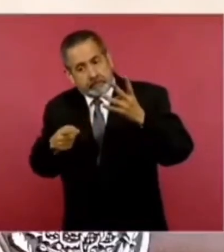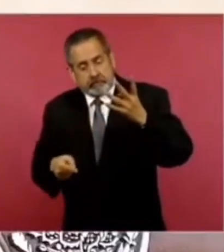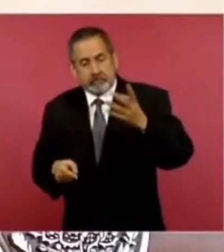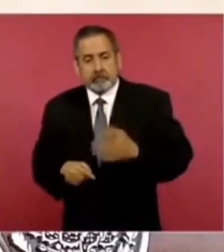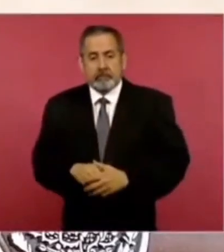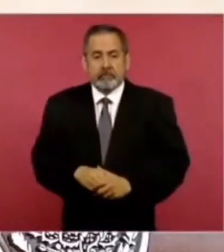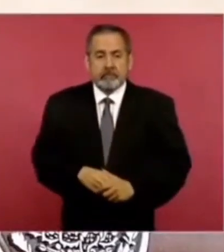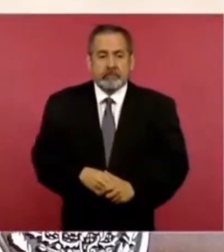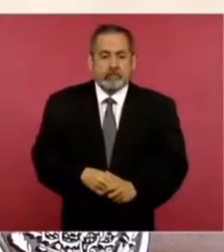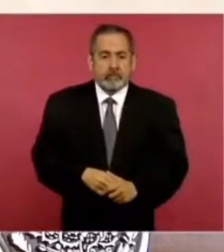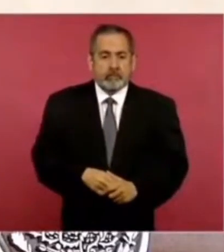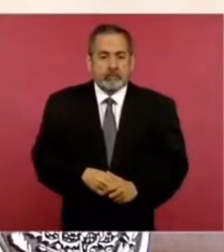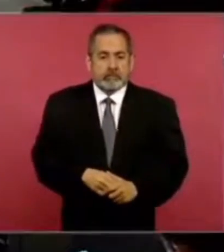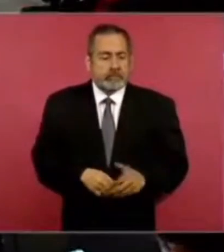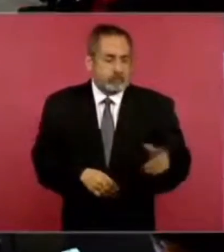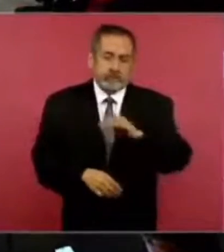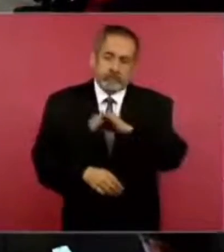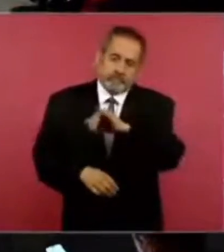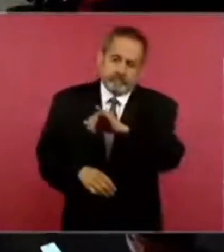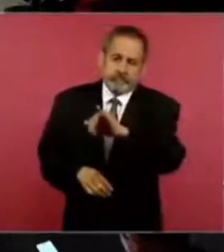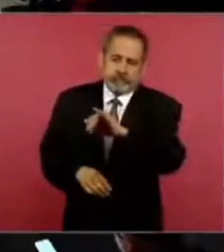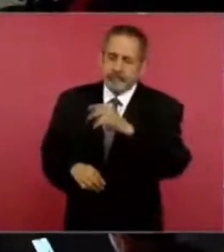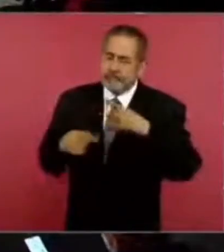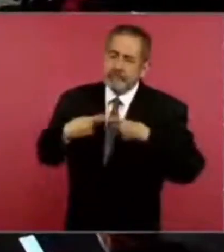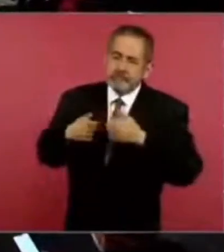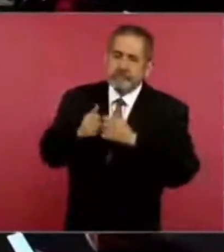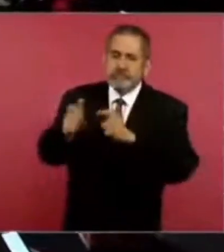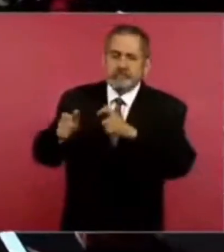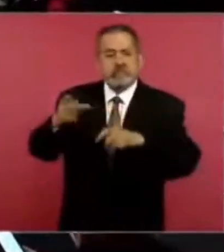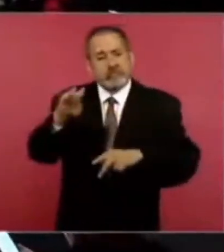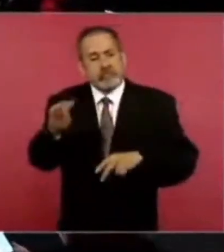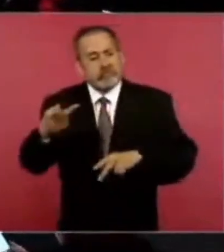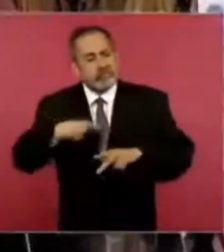se equivocó por muy poco, ¿eh?